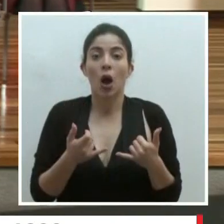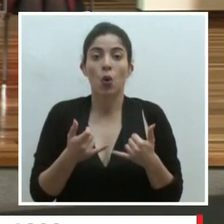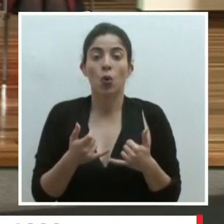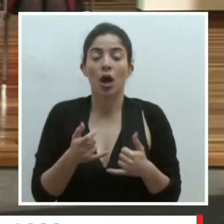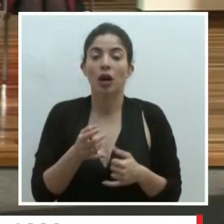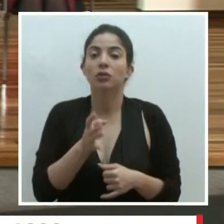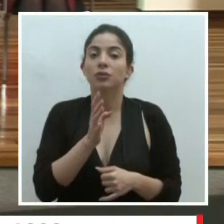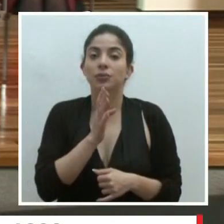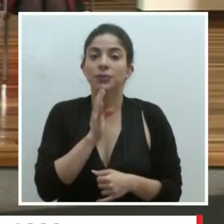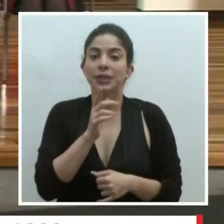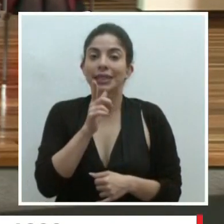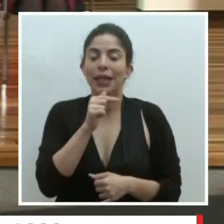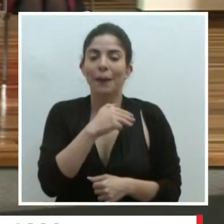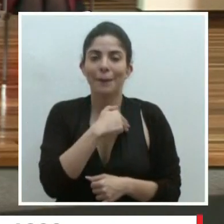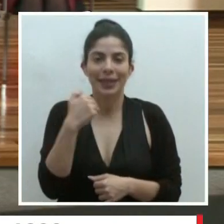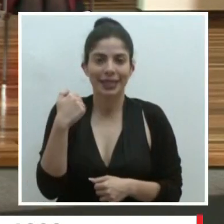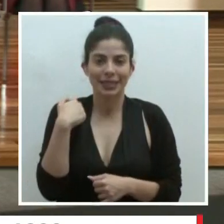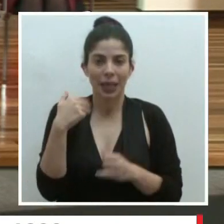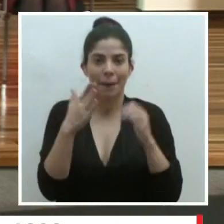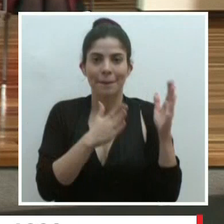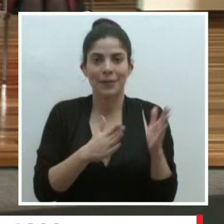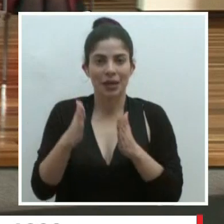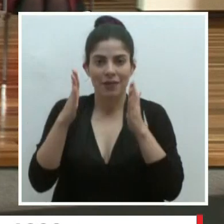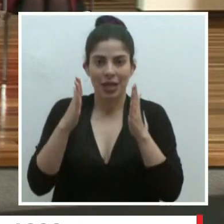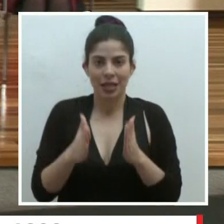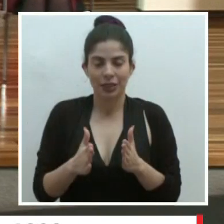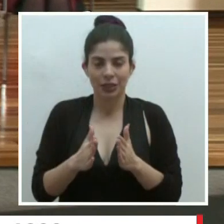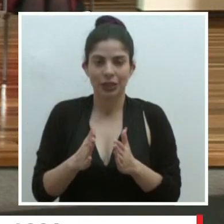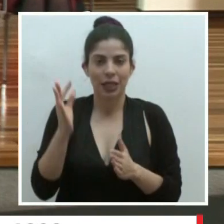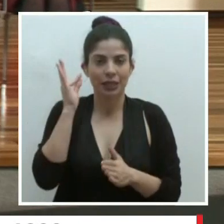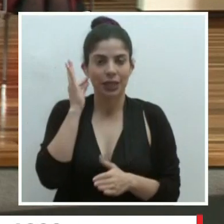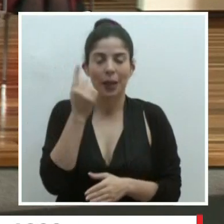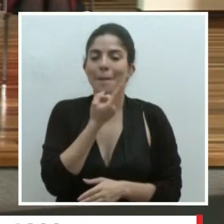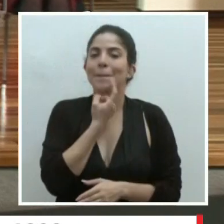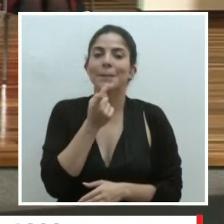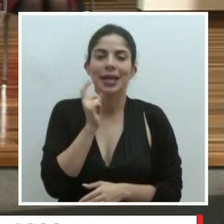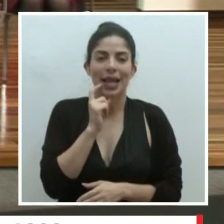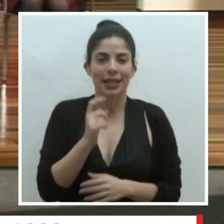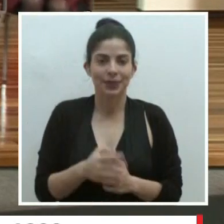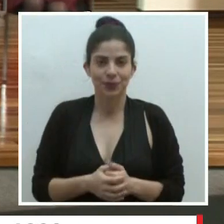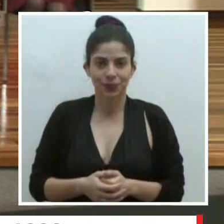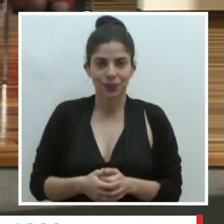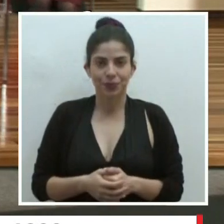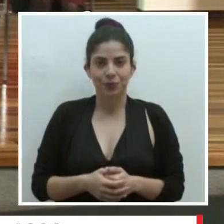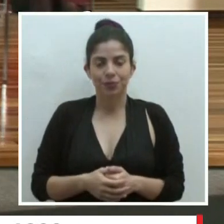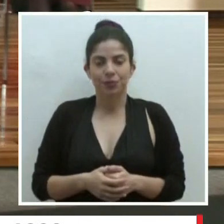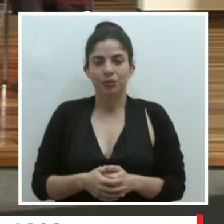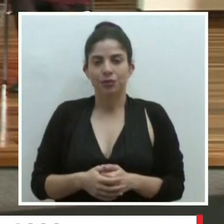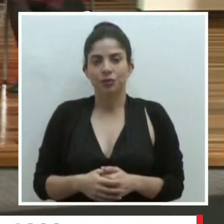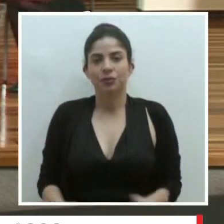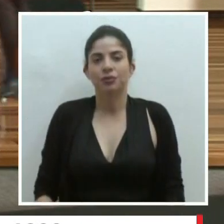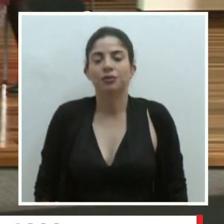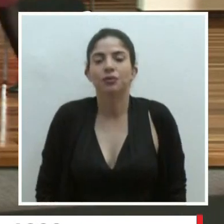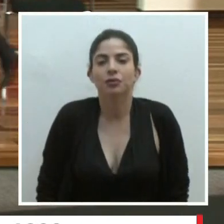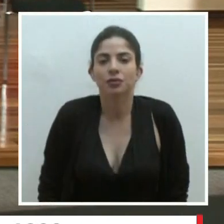Escuchamos a la ministra de Planificación, la señora Pilar Garrido.